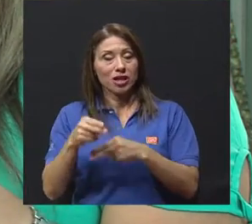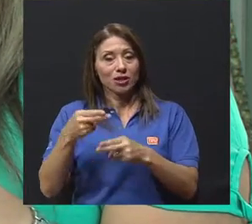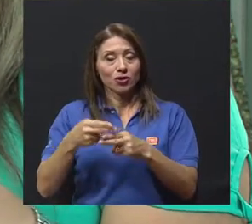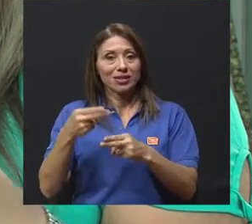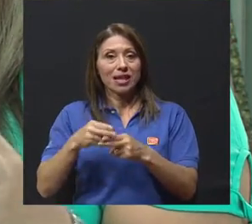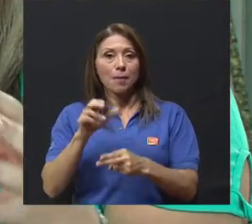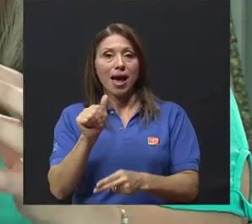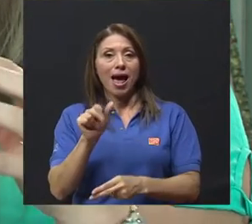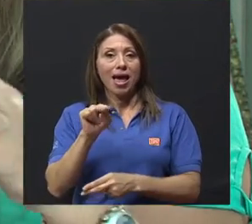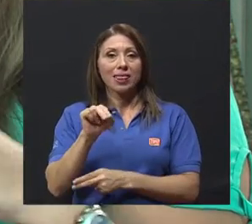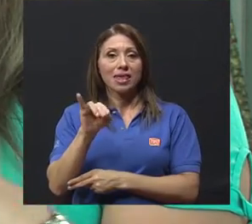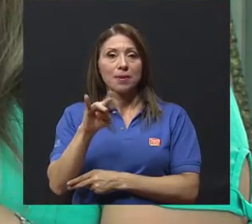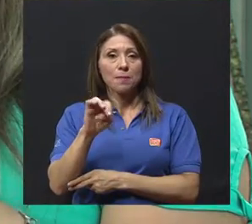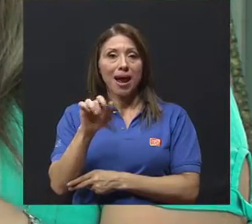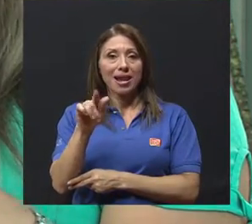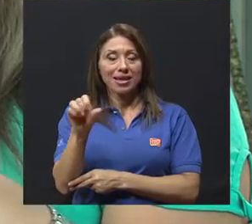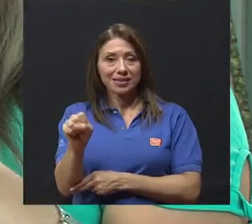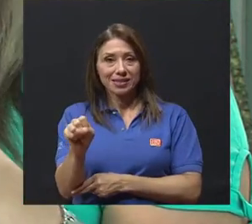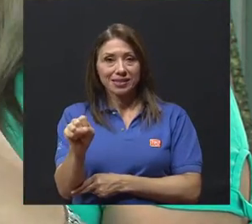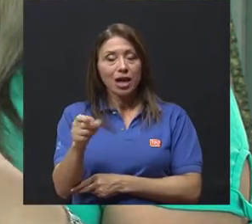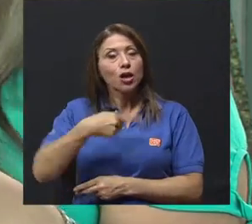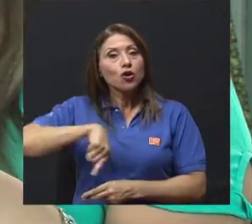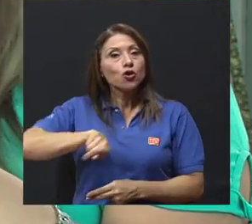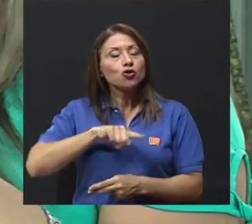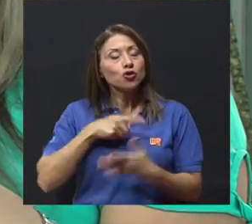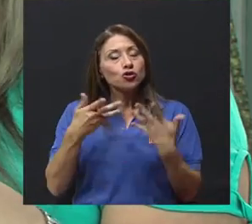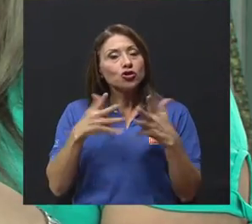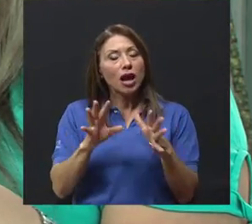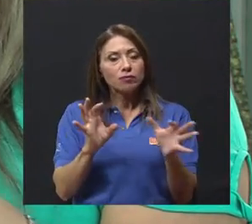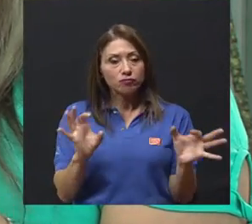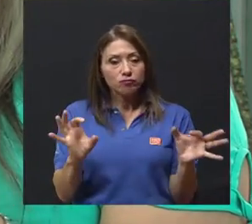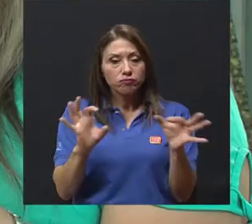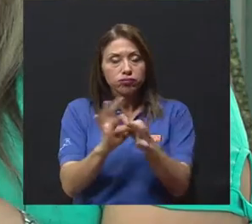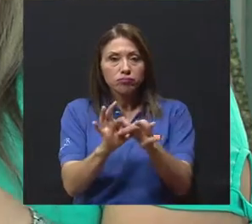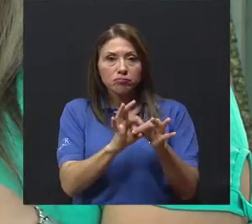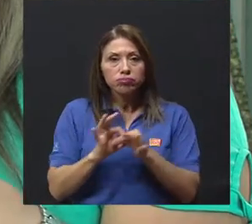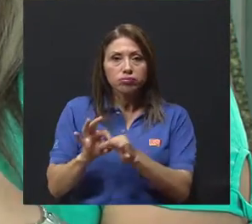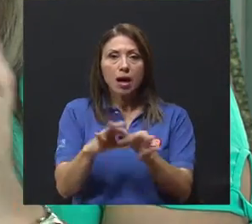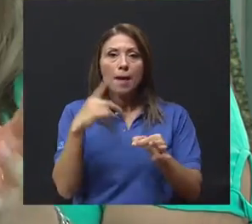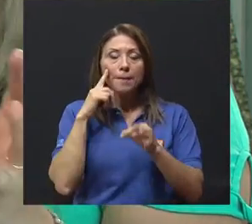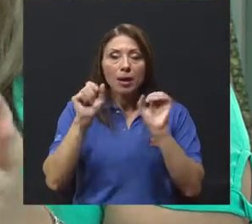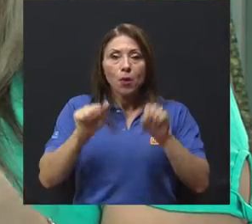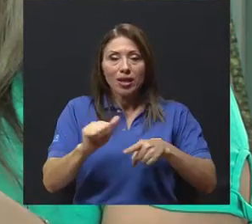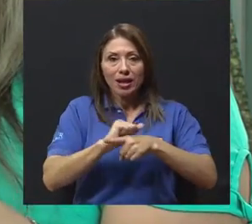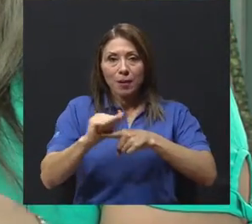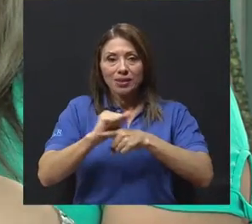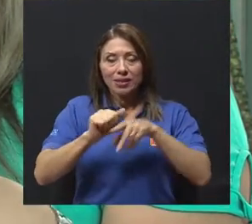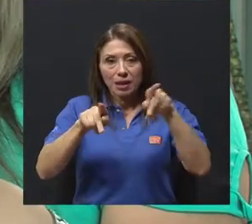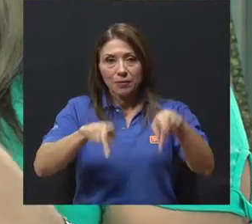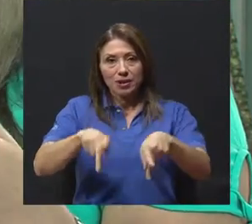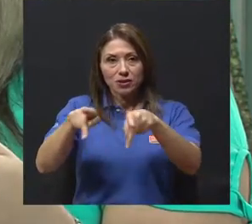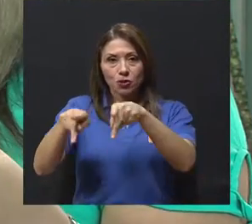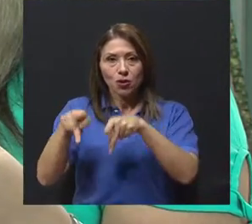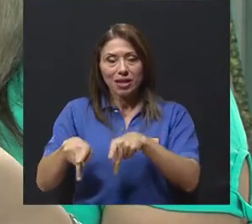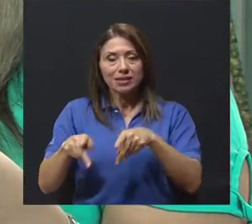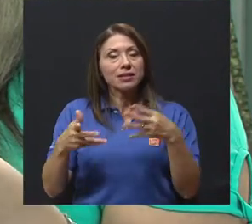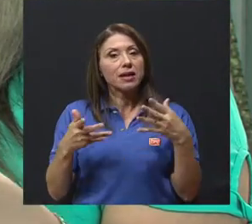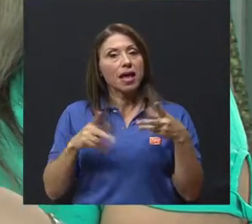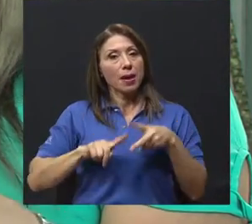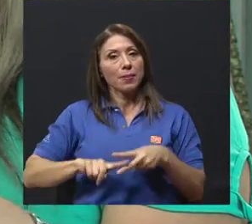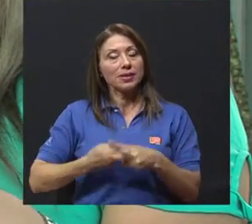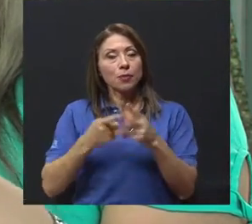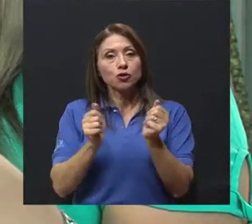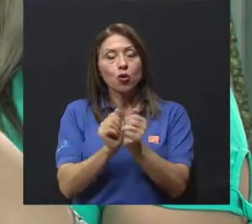donde hemos hecho una fusión para poder capacitar personas y empezamos con talleres de informativos